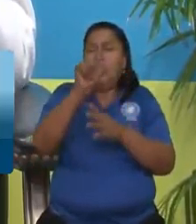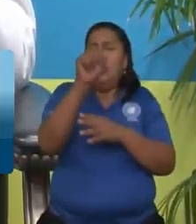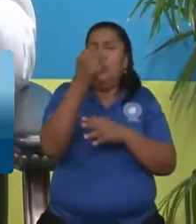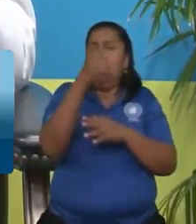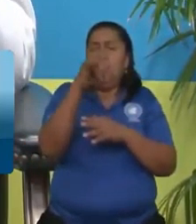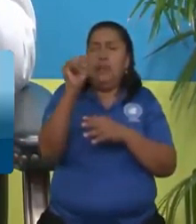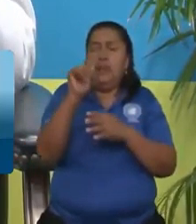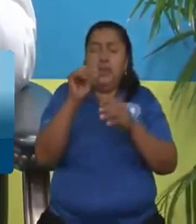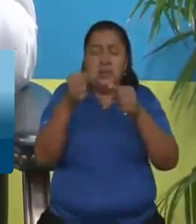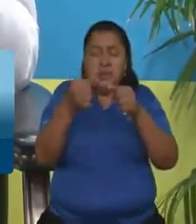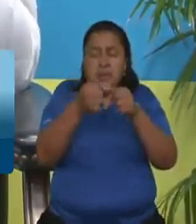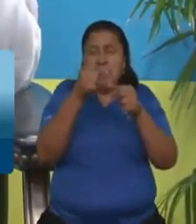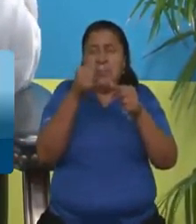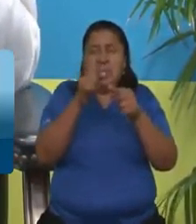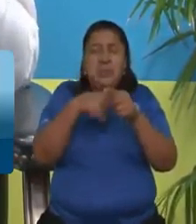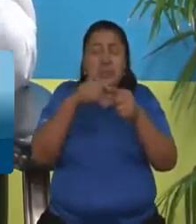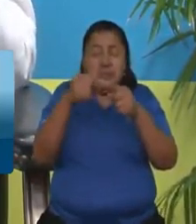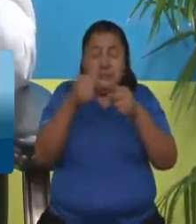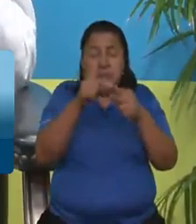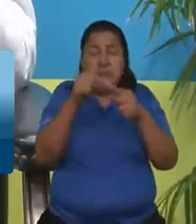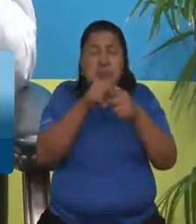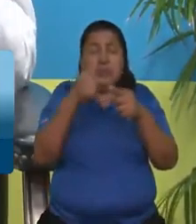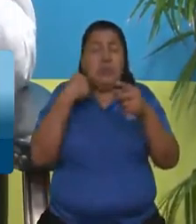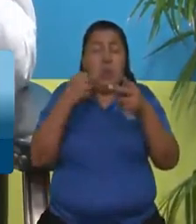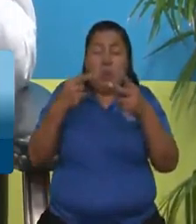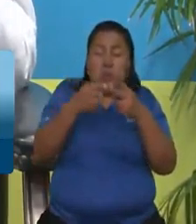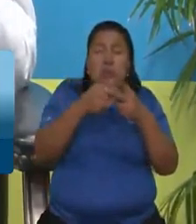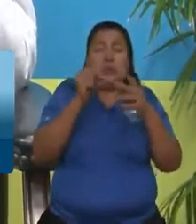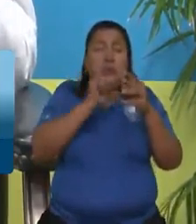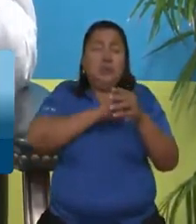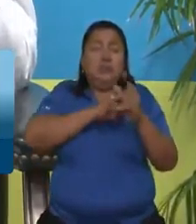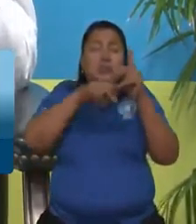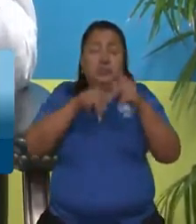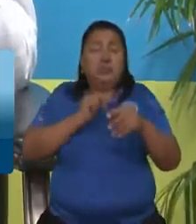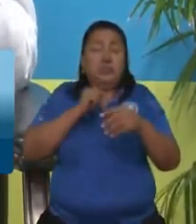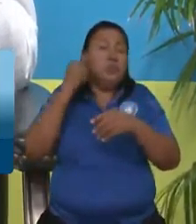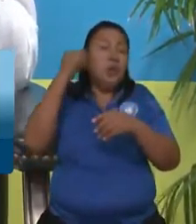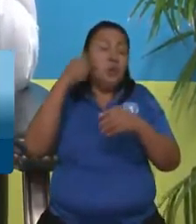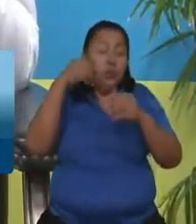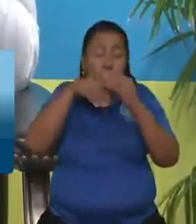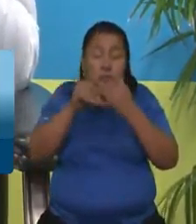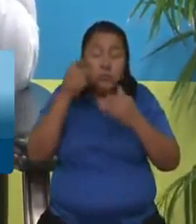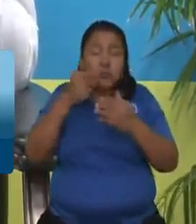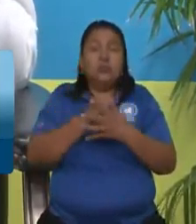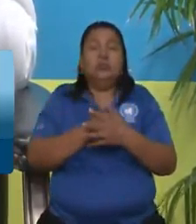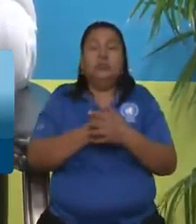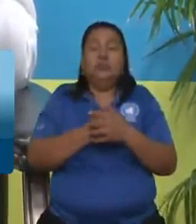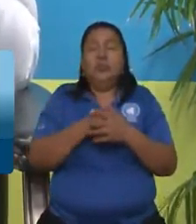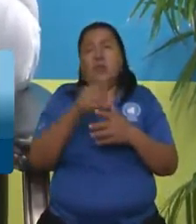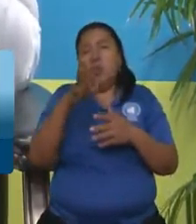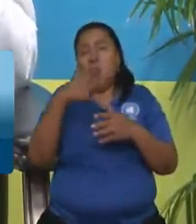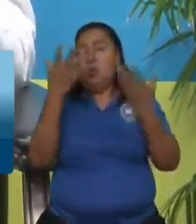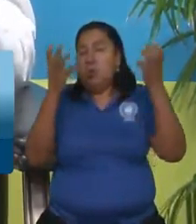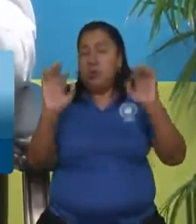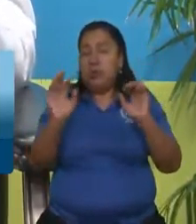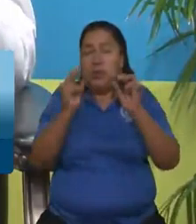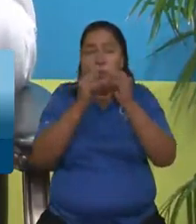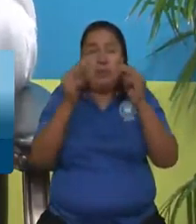hasta que lo Sí. trate. Pero los adultos son los que tardan más tiempo. Incluso hay personas que se han limpiado